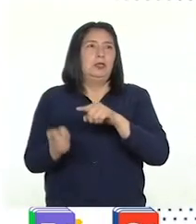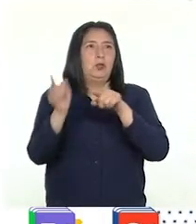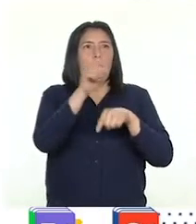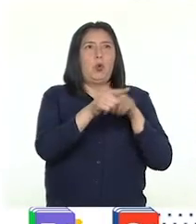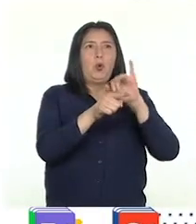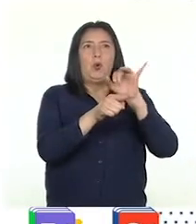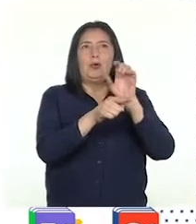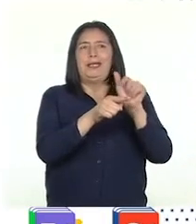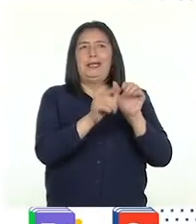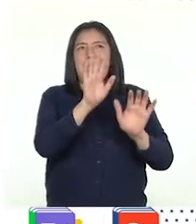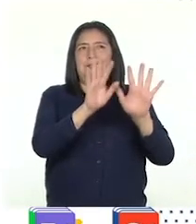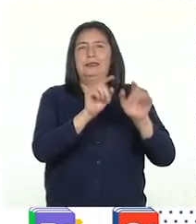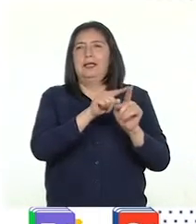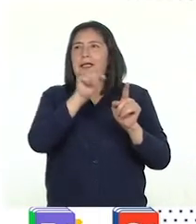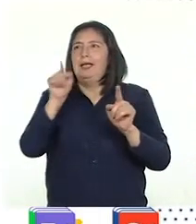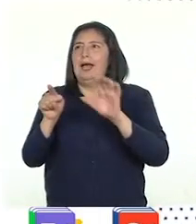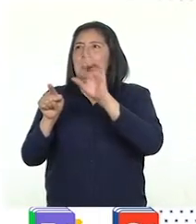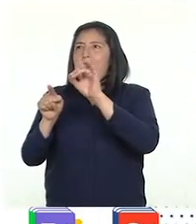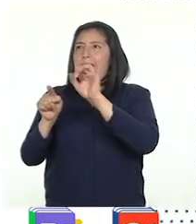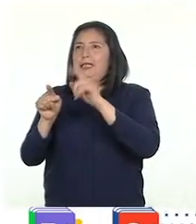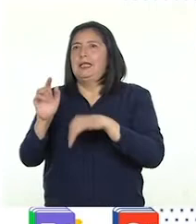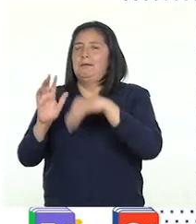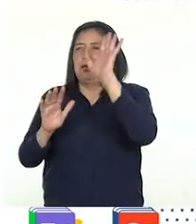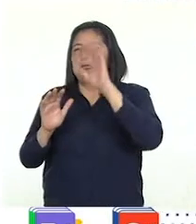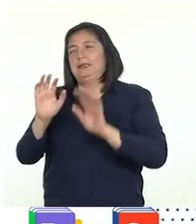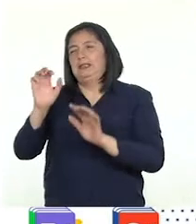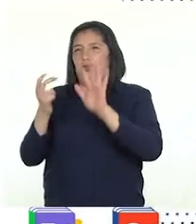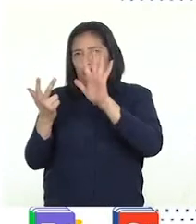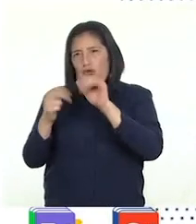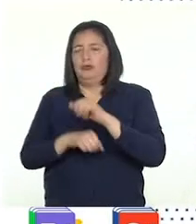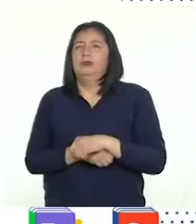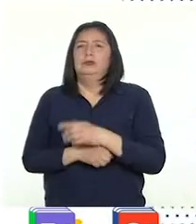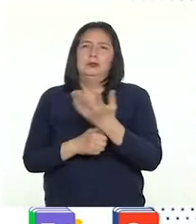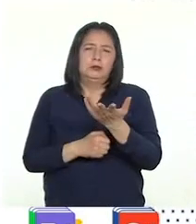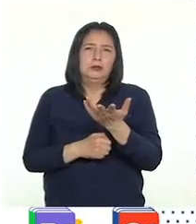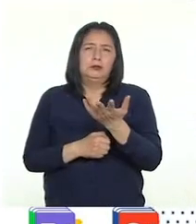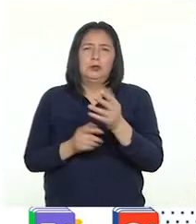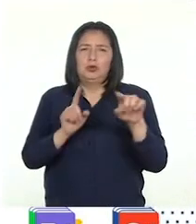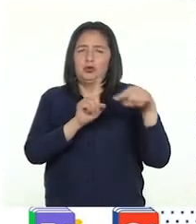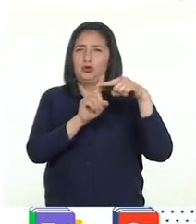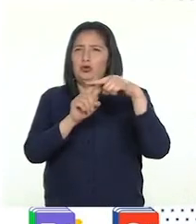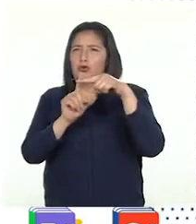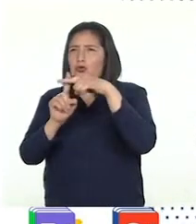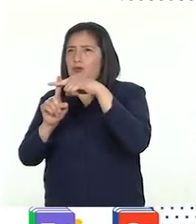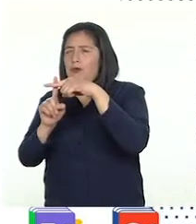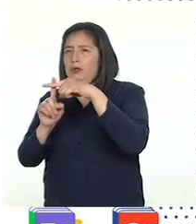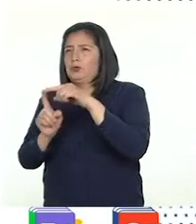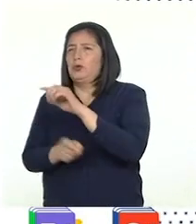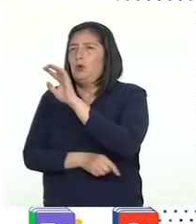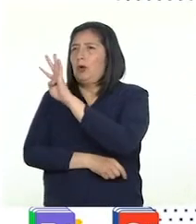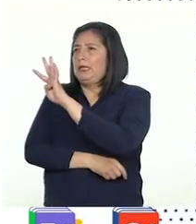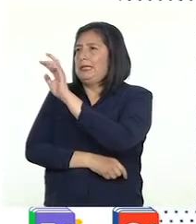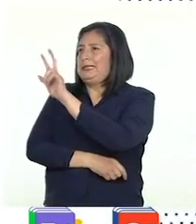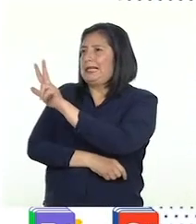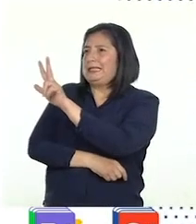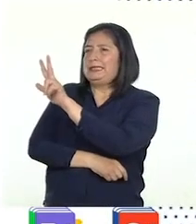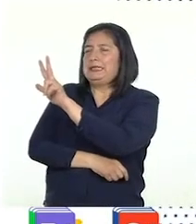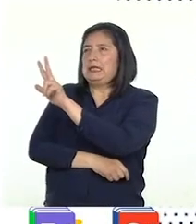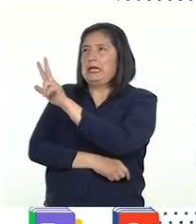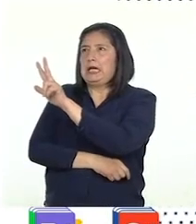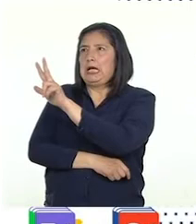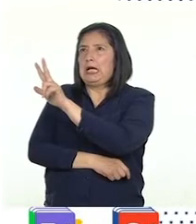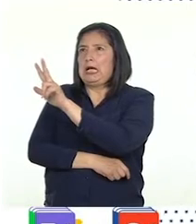tendría 15 y Daniela tendría más que ella, o sea, 18. Al sumar, obtendremos